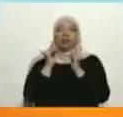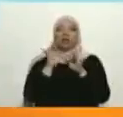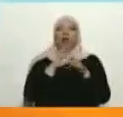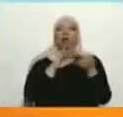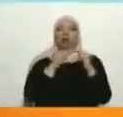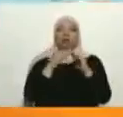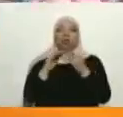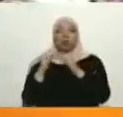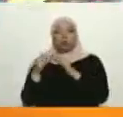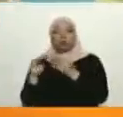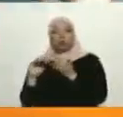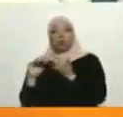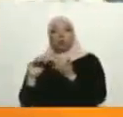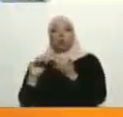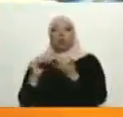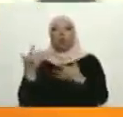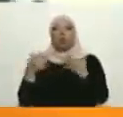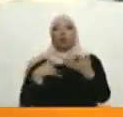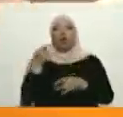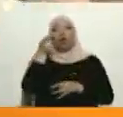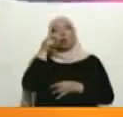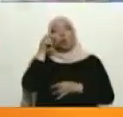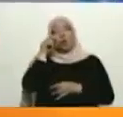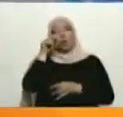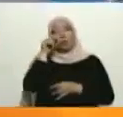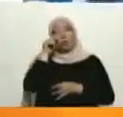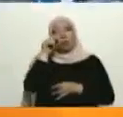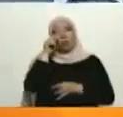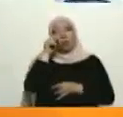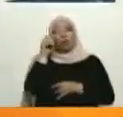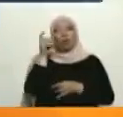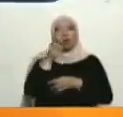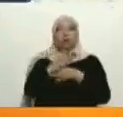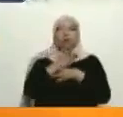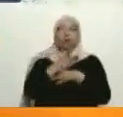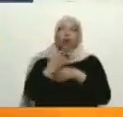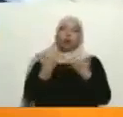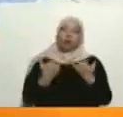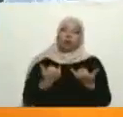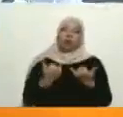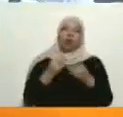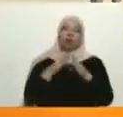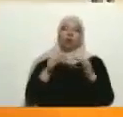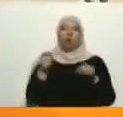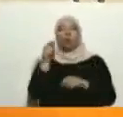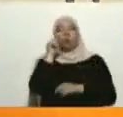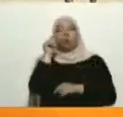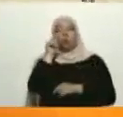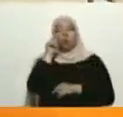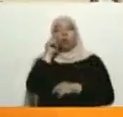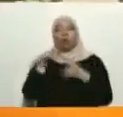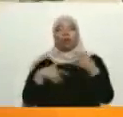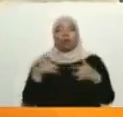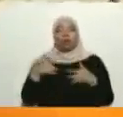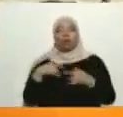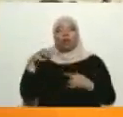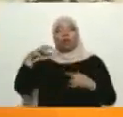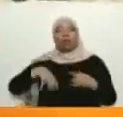con los con las comunidades turísticas organizadas con la corporaciones turísticas con los institutos de turismo con los órganos instituciones del estado